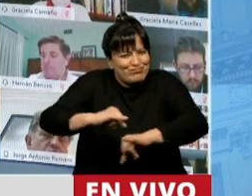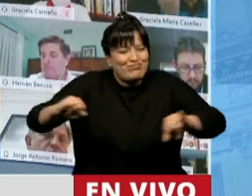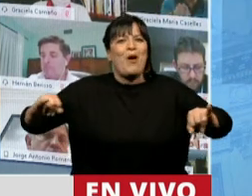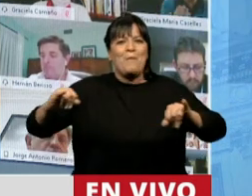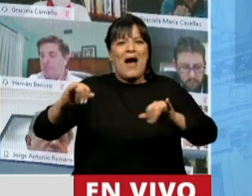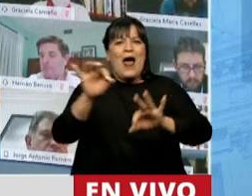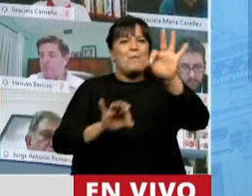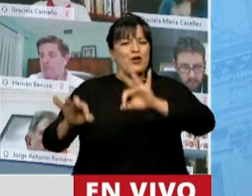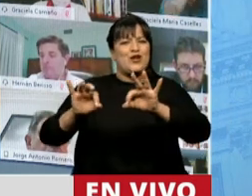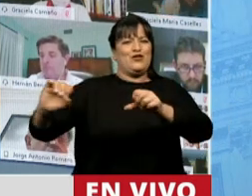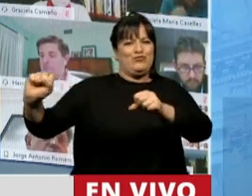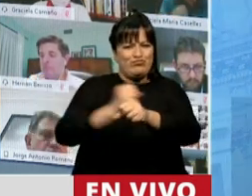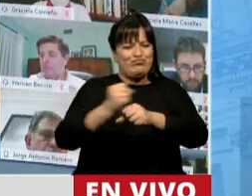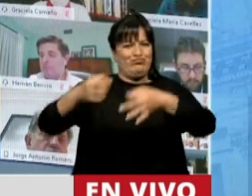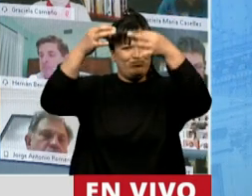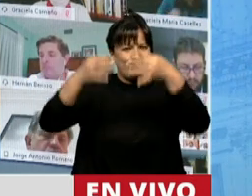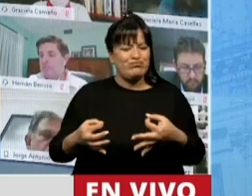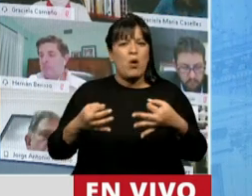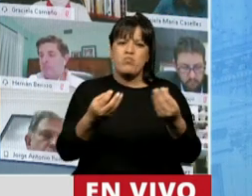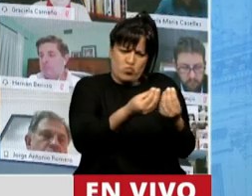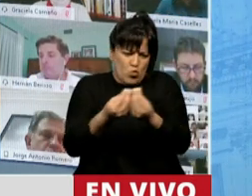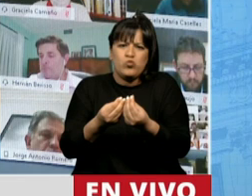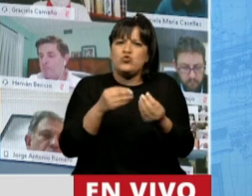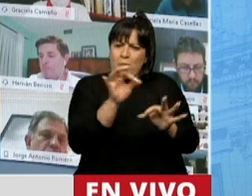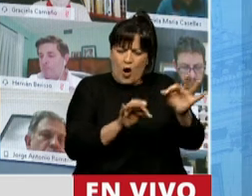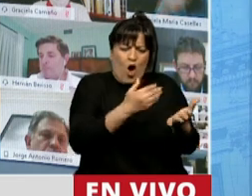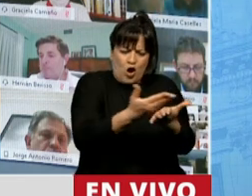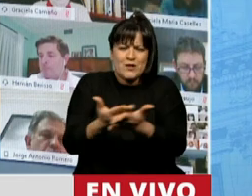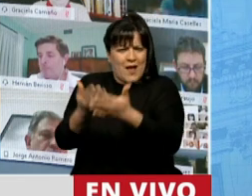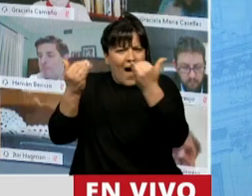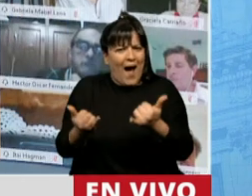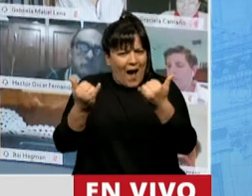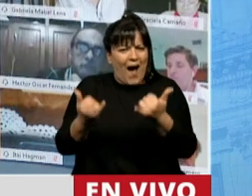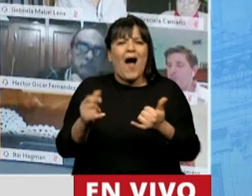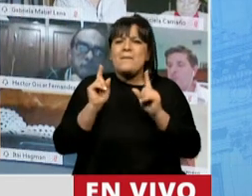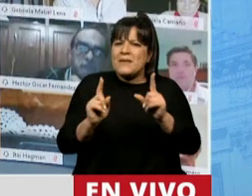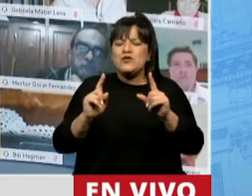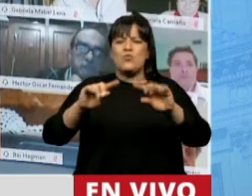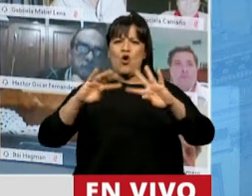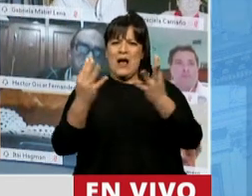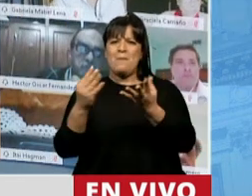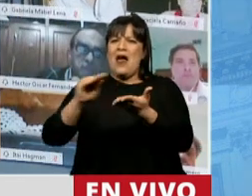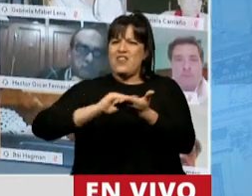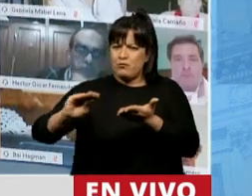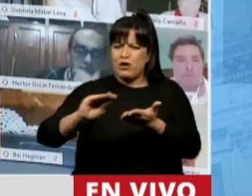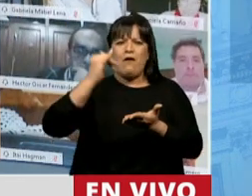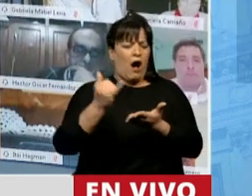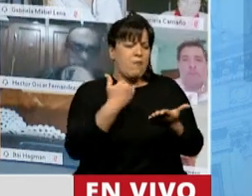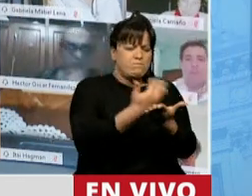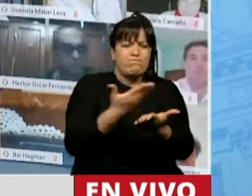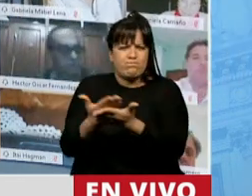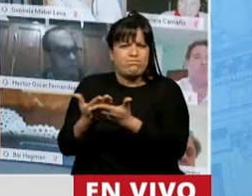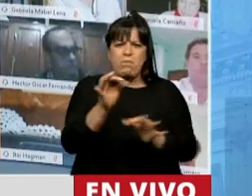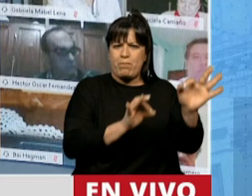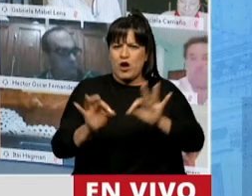su ratificación entre los muchos proyectos que ya hay presentados en la cámara de diput ados y y que